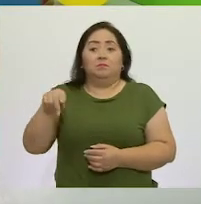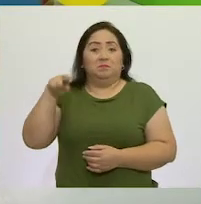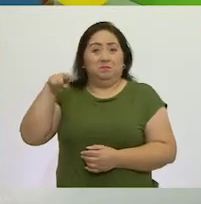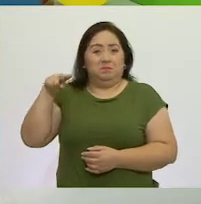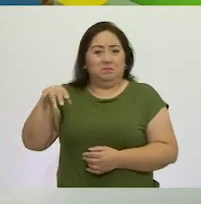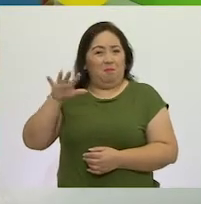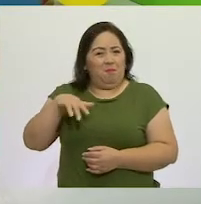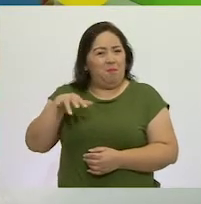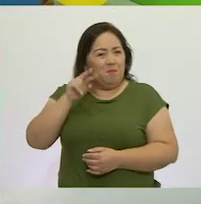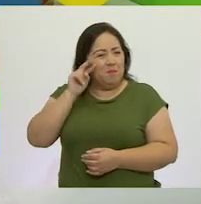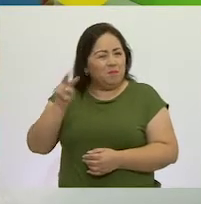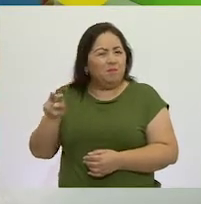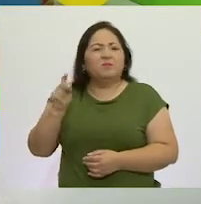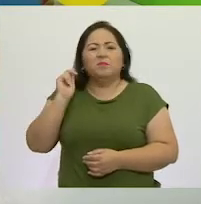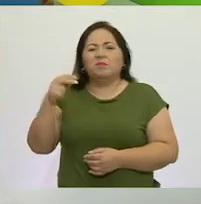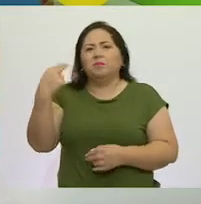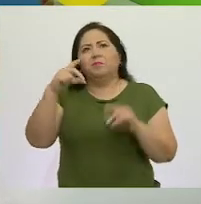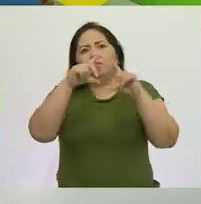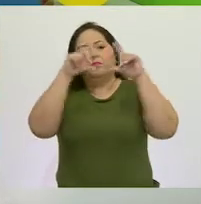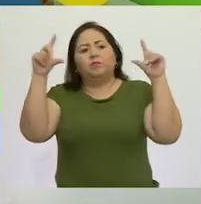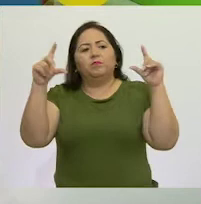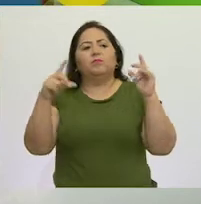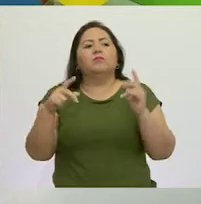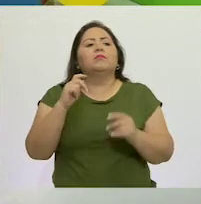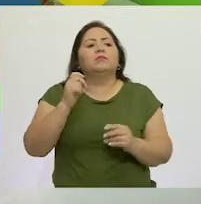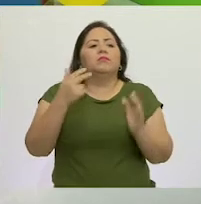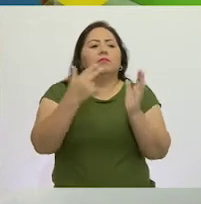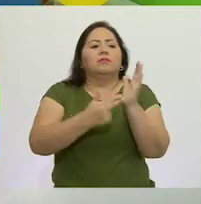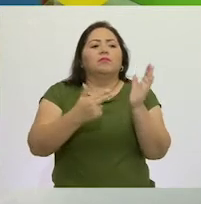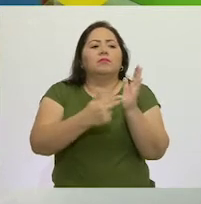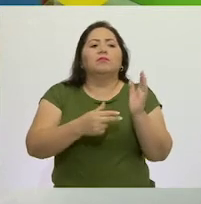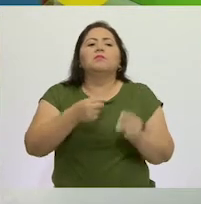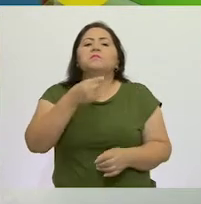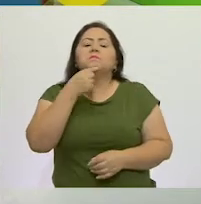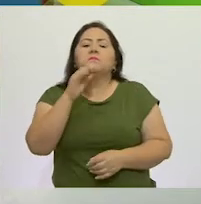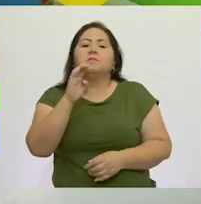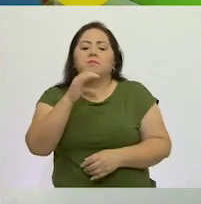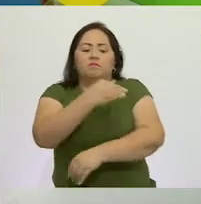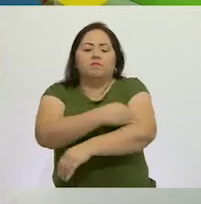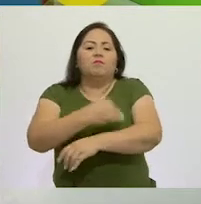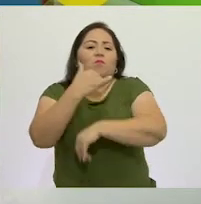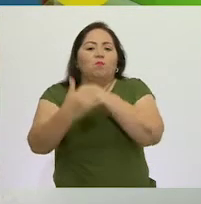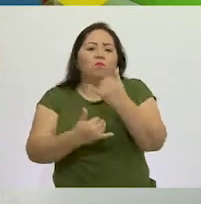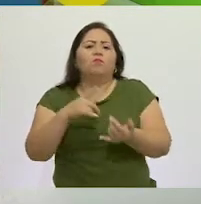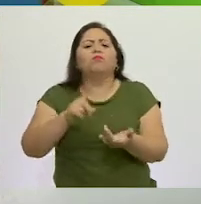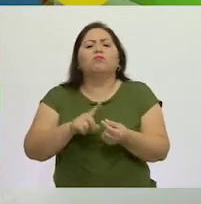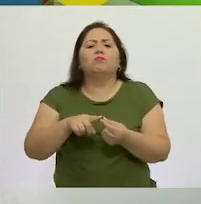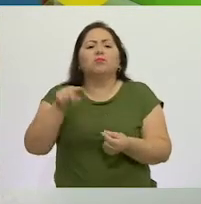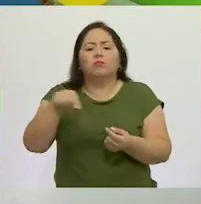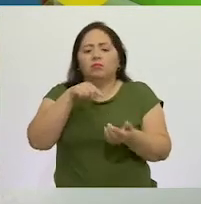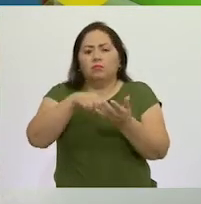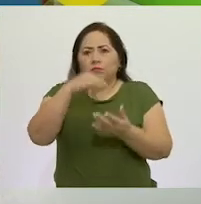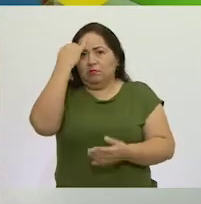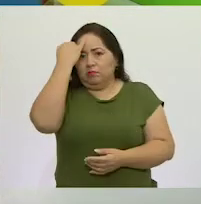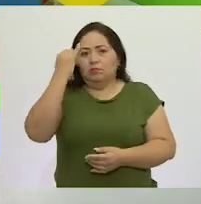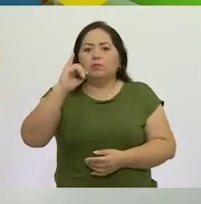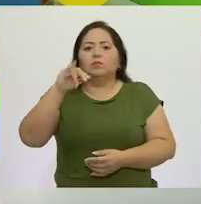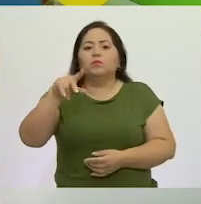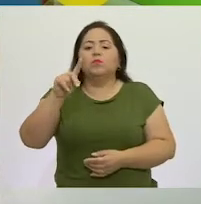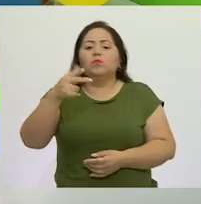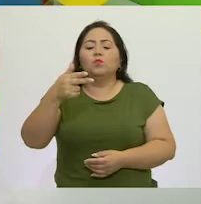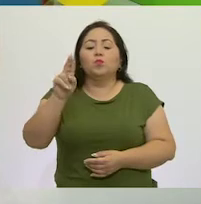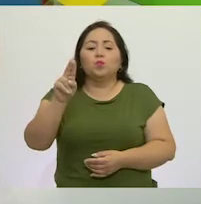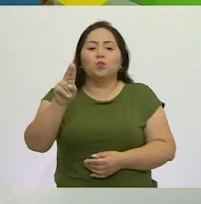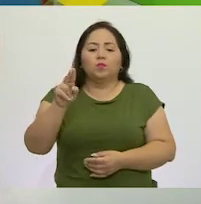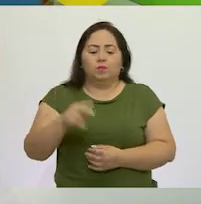que acabamos de observar se titula Taller del Bebé, la familia en el juego. Es de origen hindú y el autor es